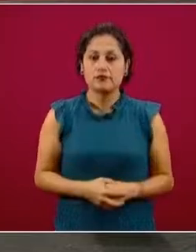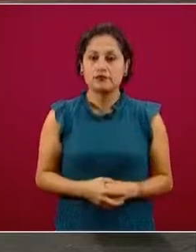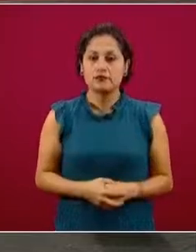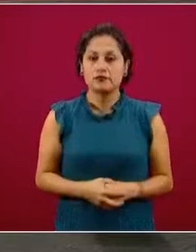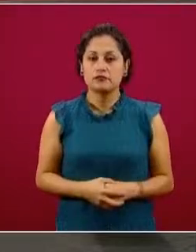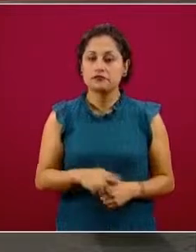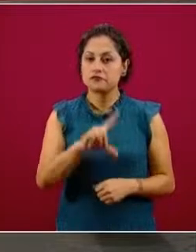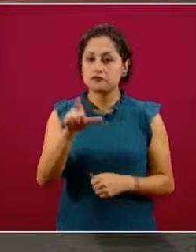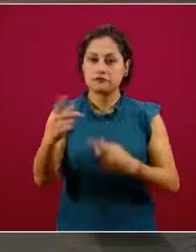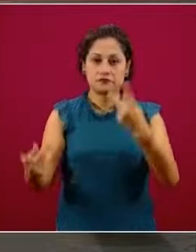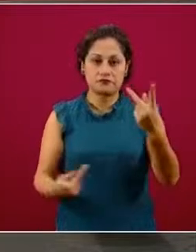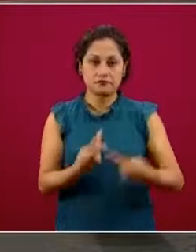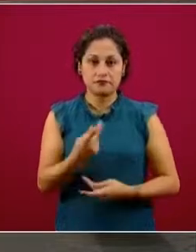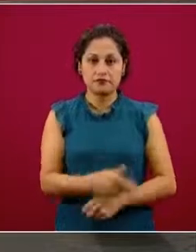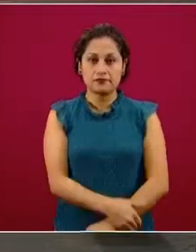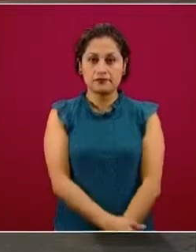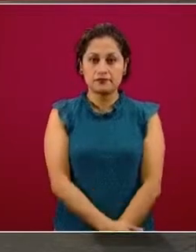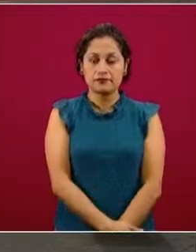a preguntas.